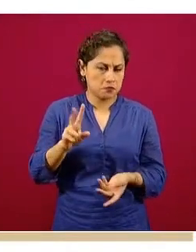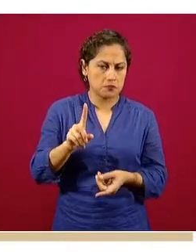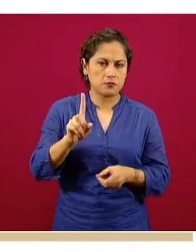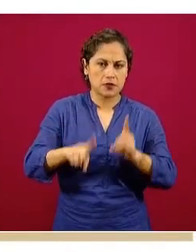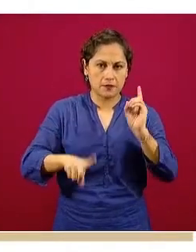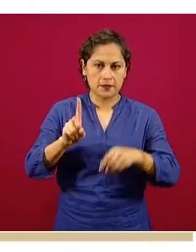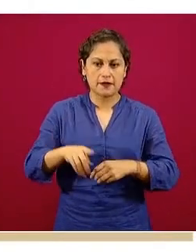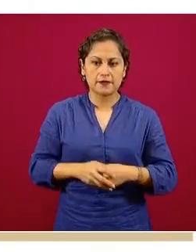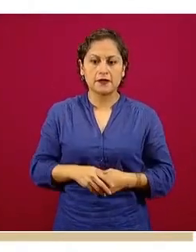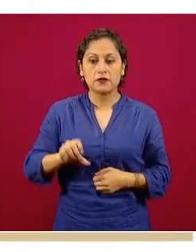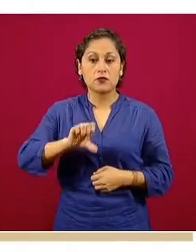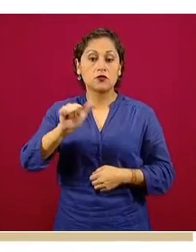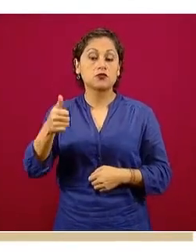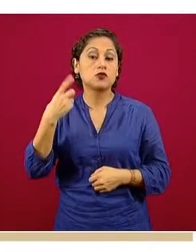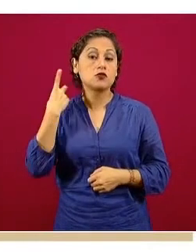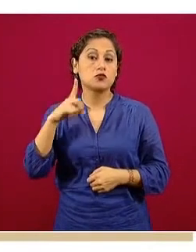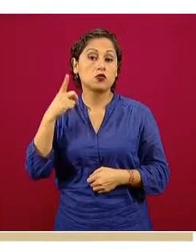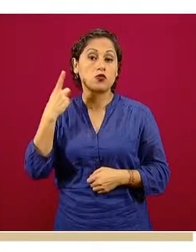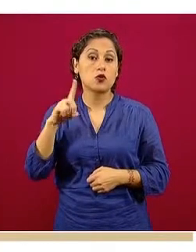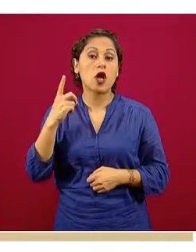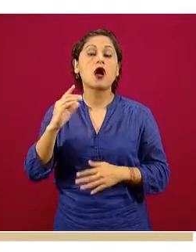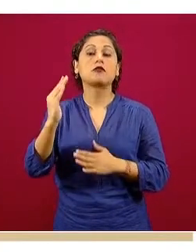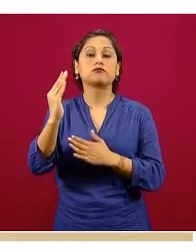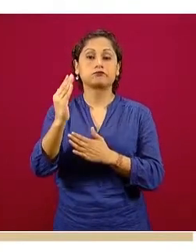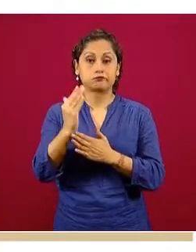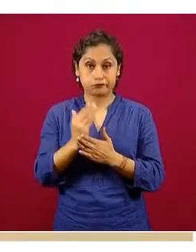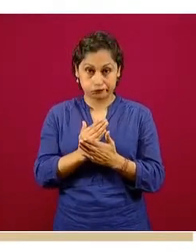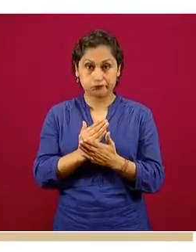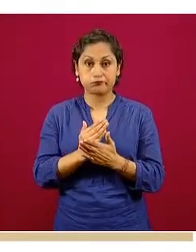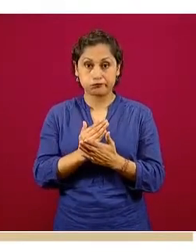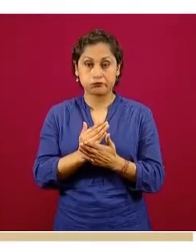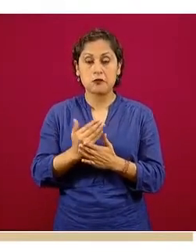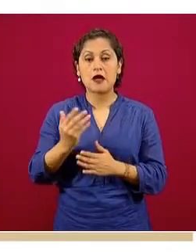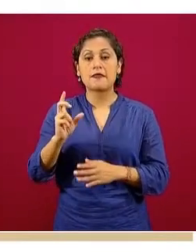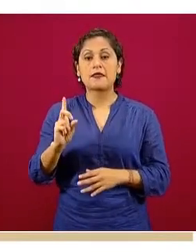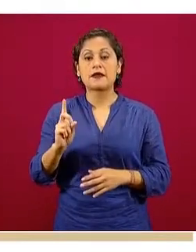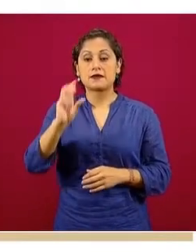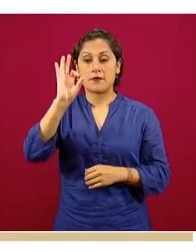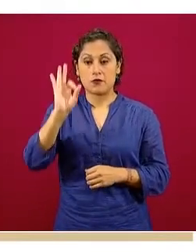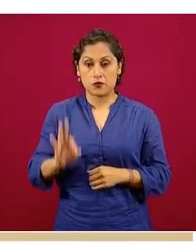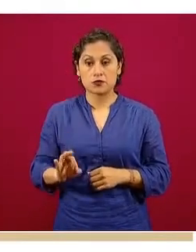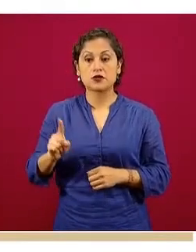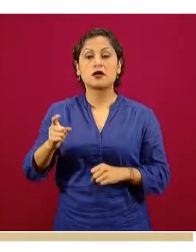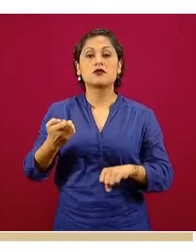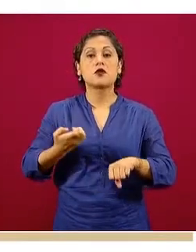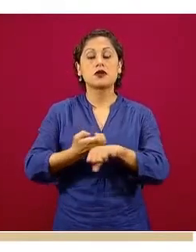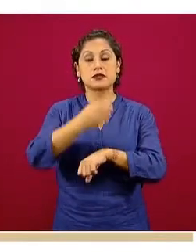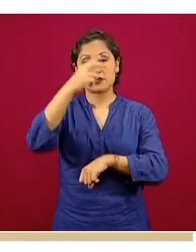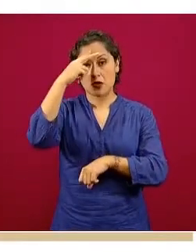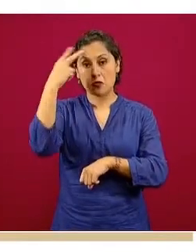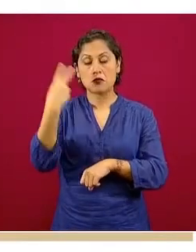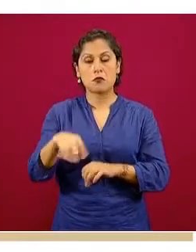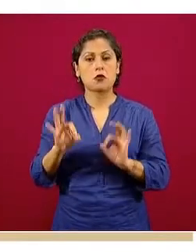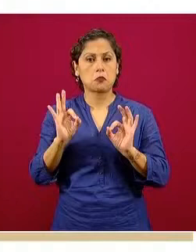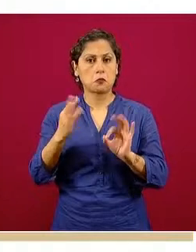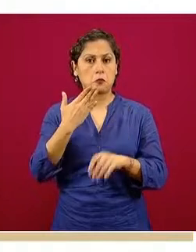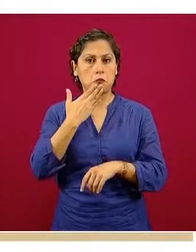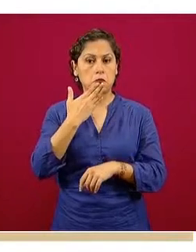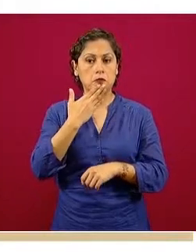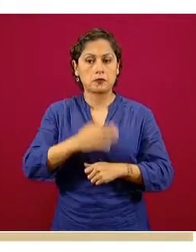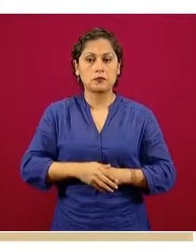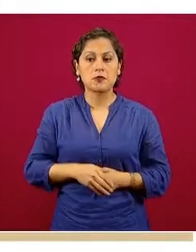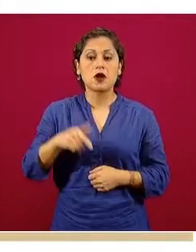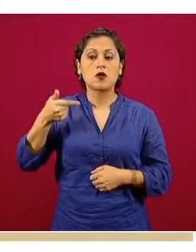durango también un descenso para estabilizarse alrededor de menos 30 por ciento del estado de méxico también bastante estable